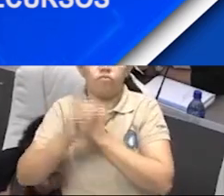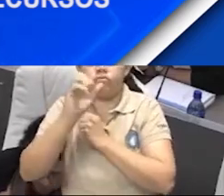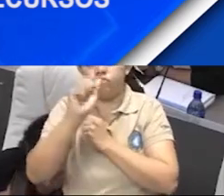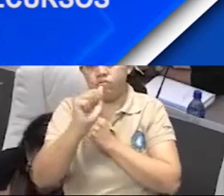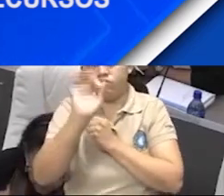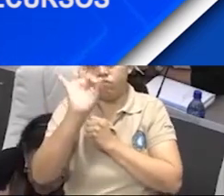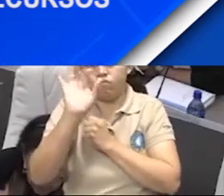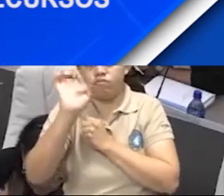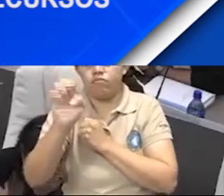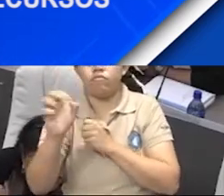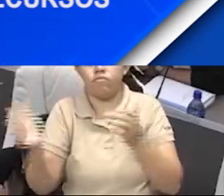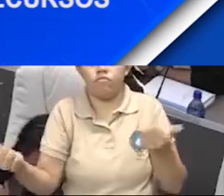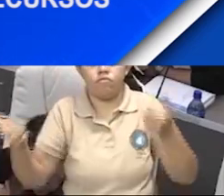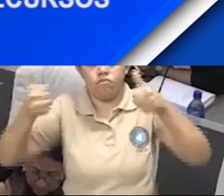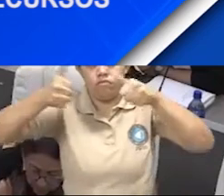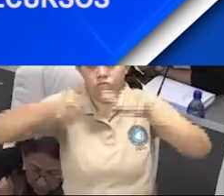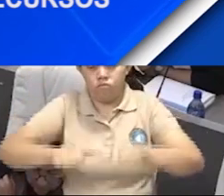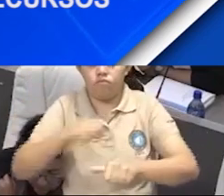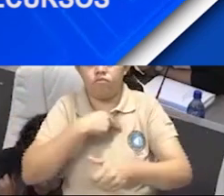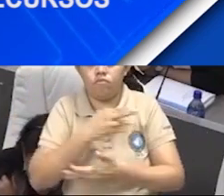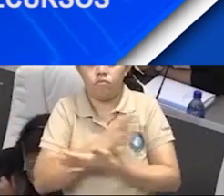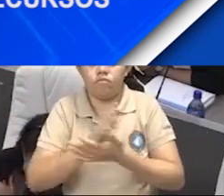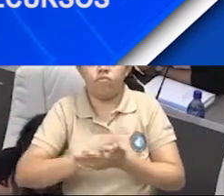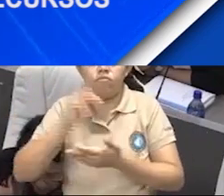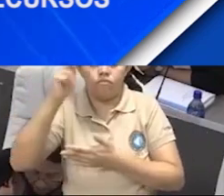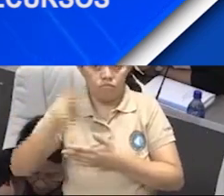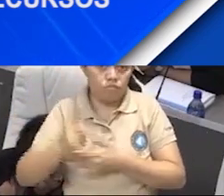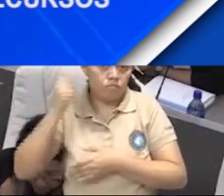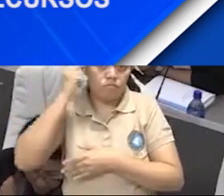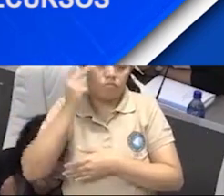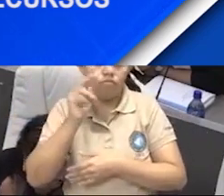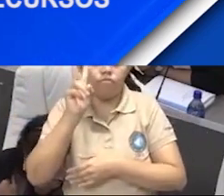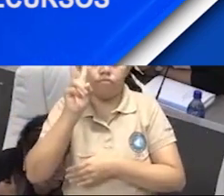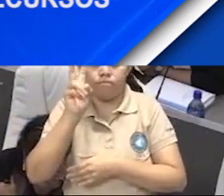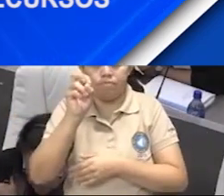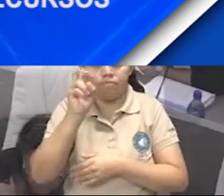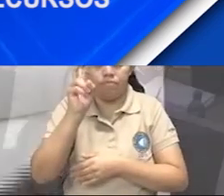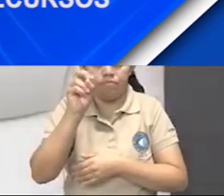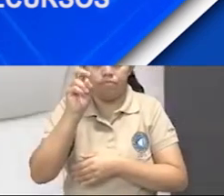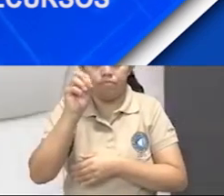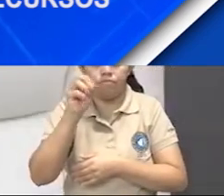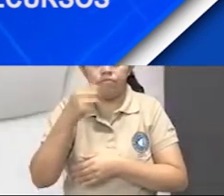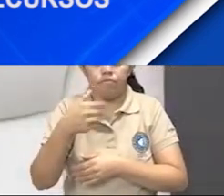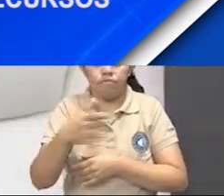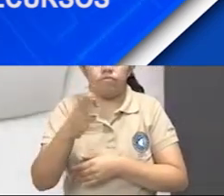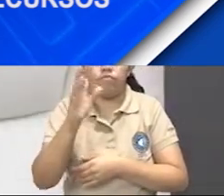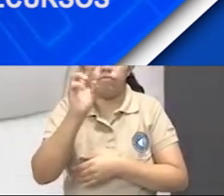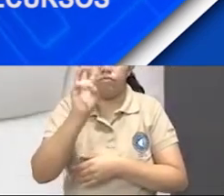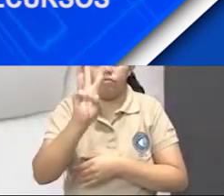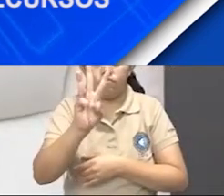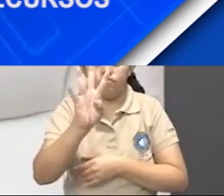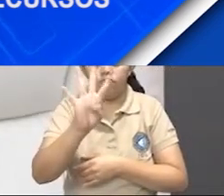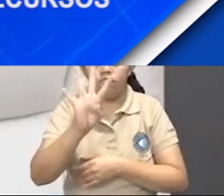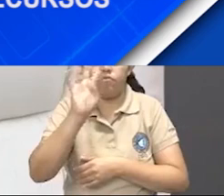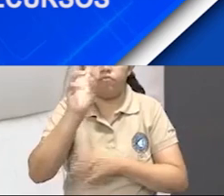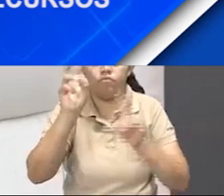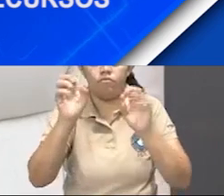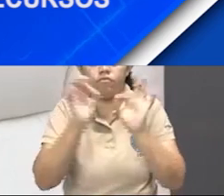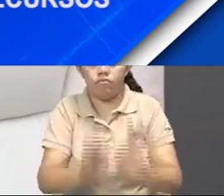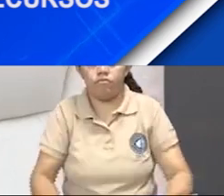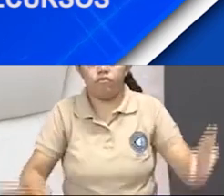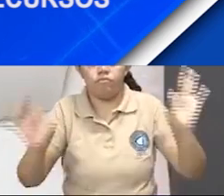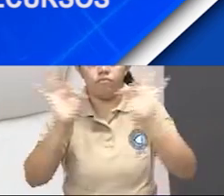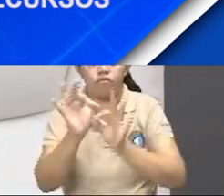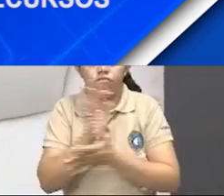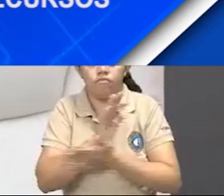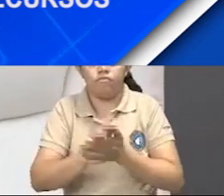AIF acordaron que en el marco de las políticas de la AIF 20, mantener los cuatro temas especiales de